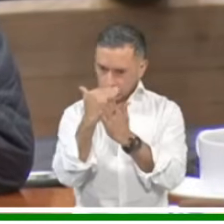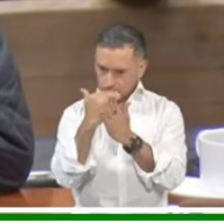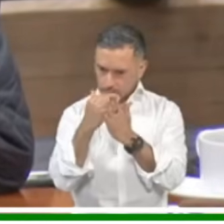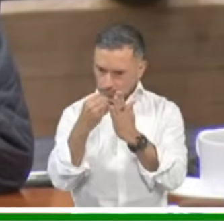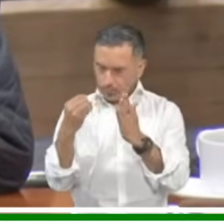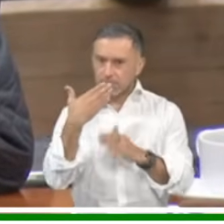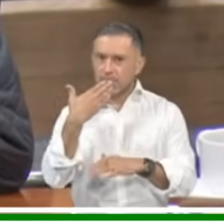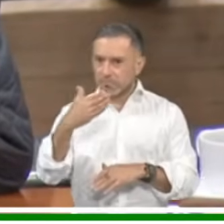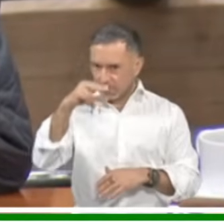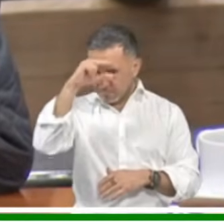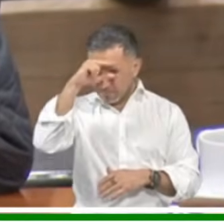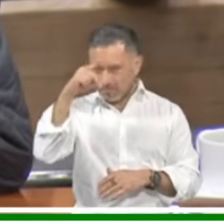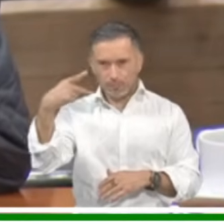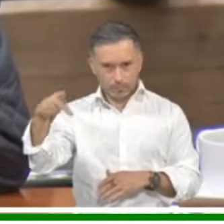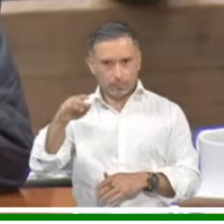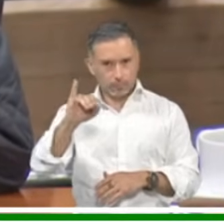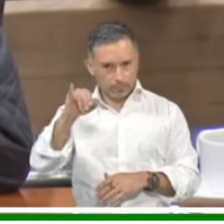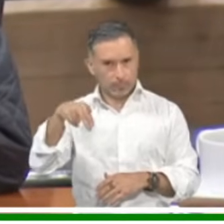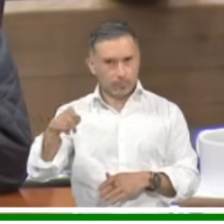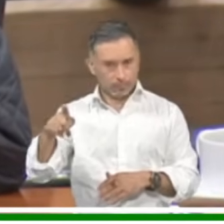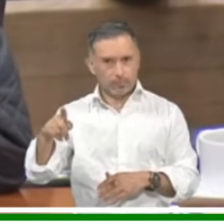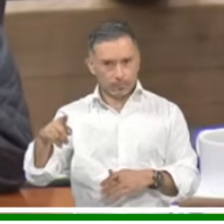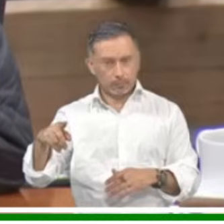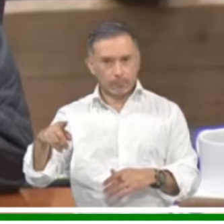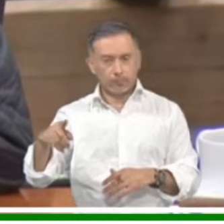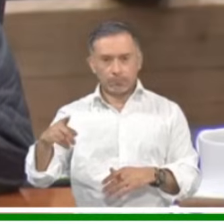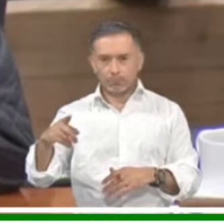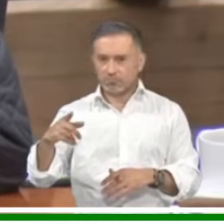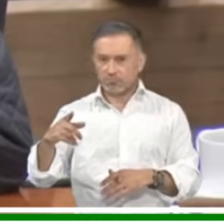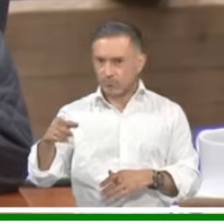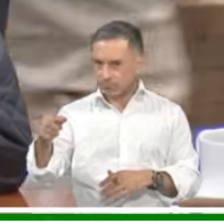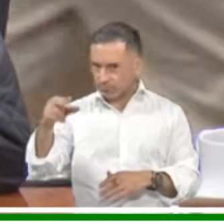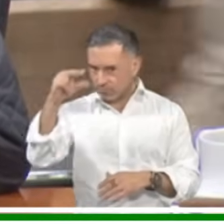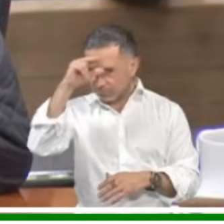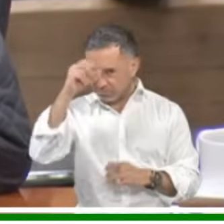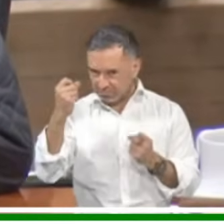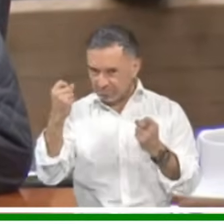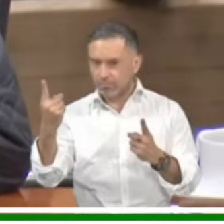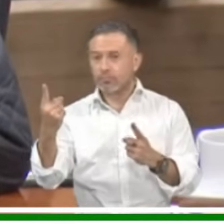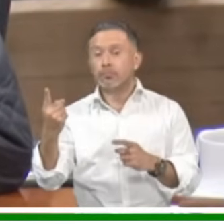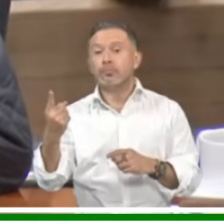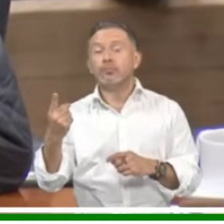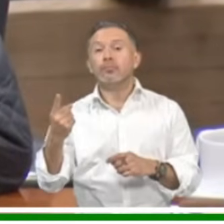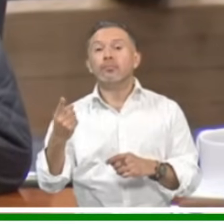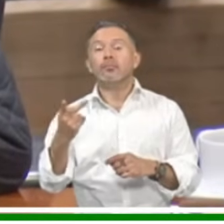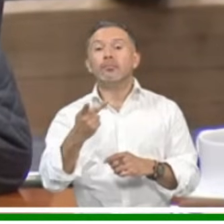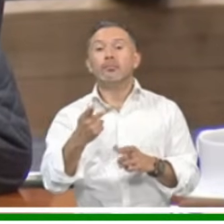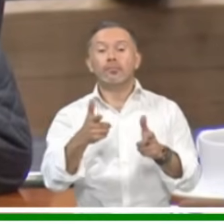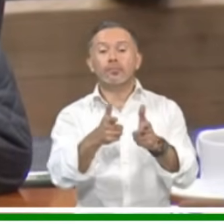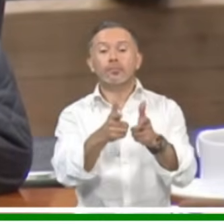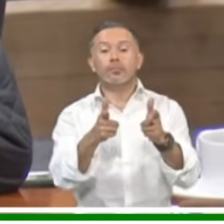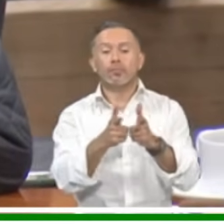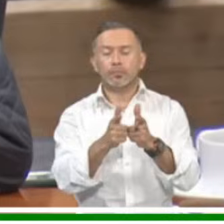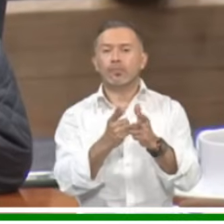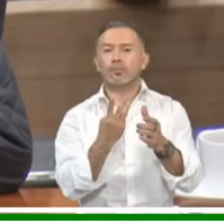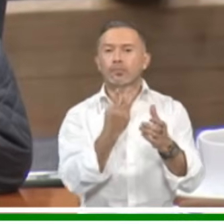del Instituto Nacional Electoral permitir que las dos principales coaliciones